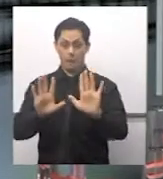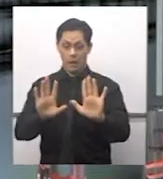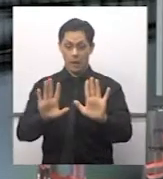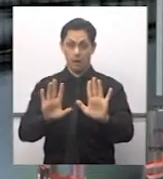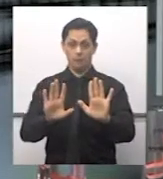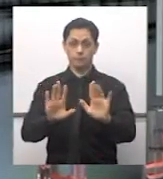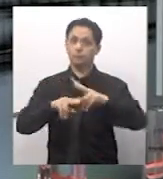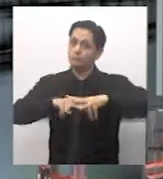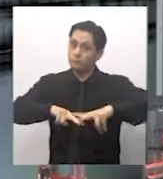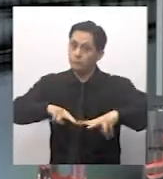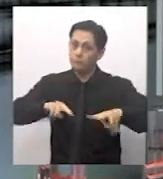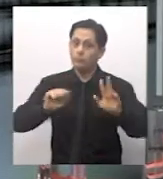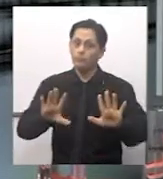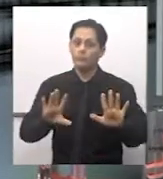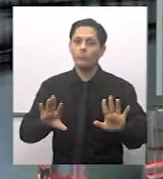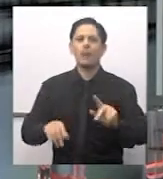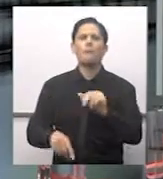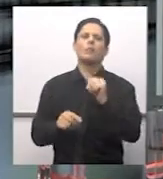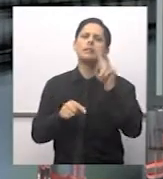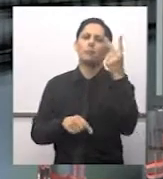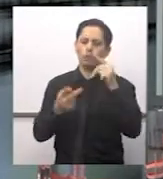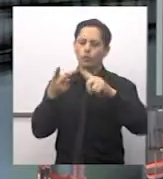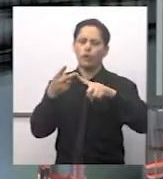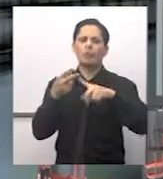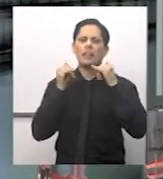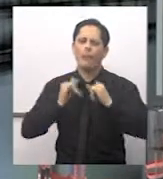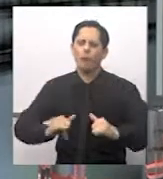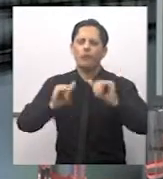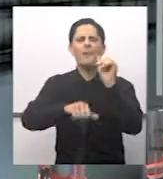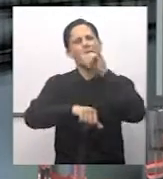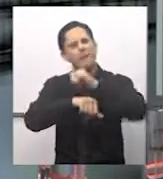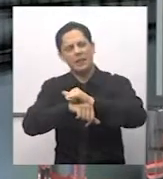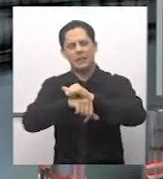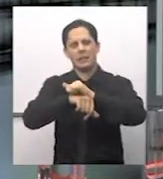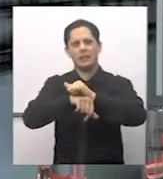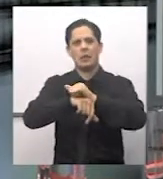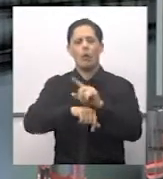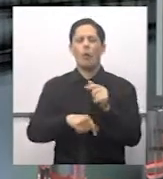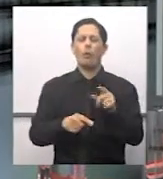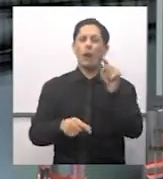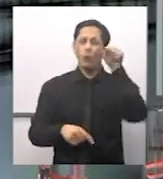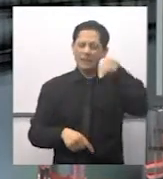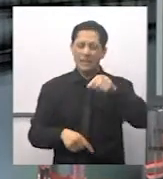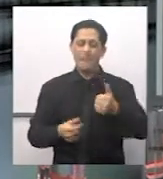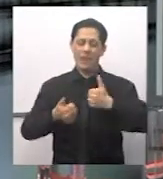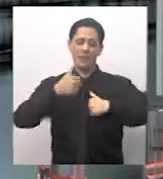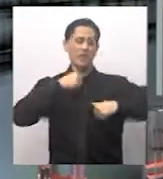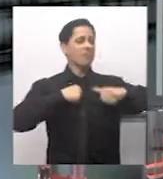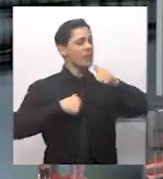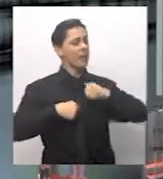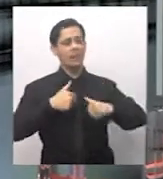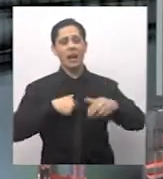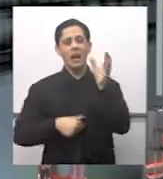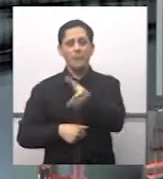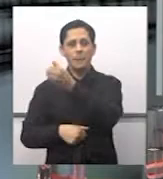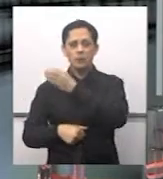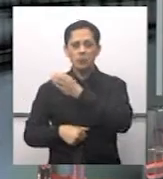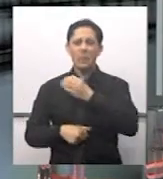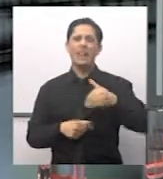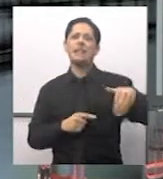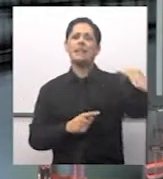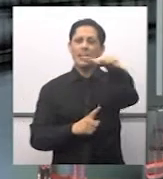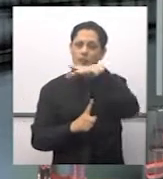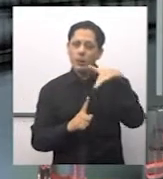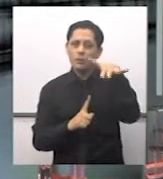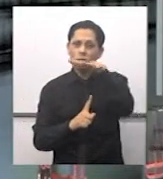calma. Y segundo, que no se difundan falsas informaciones, porque una de las cosas que más daña a la gente en estos episodios, en los